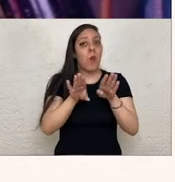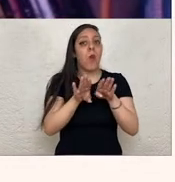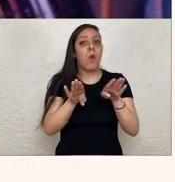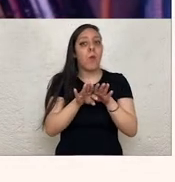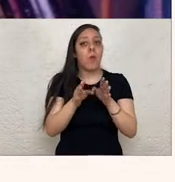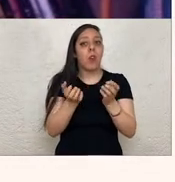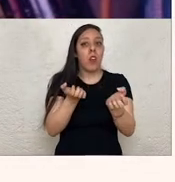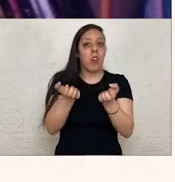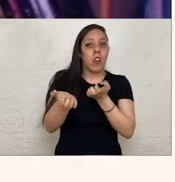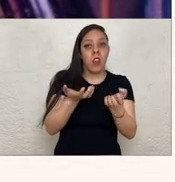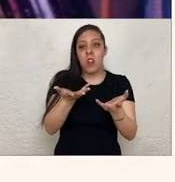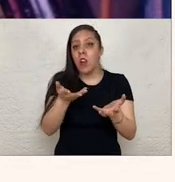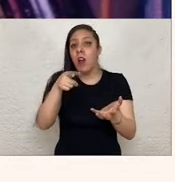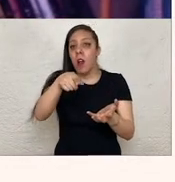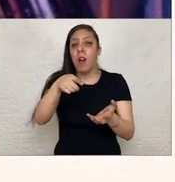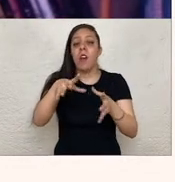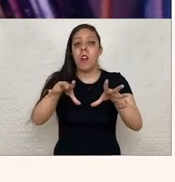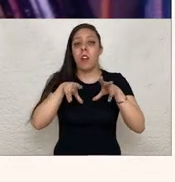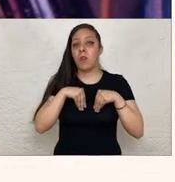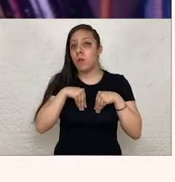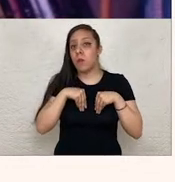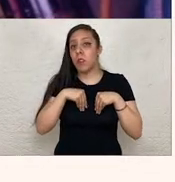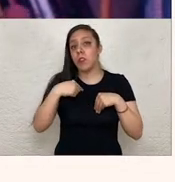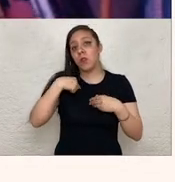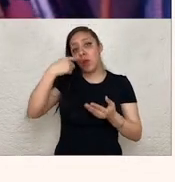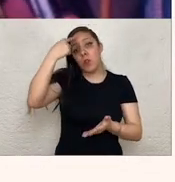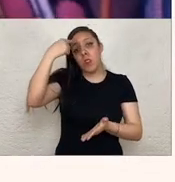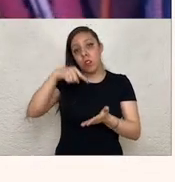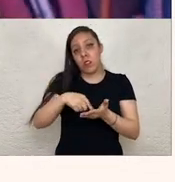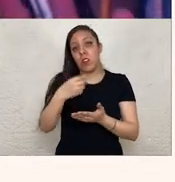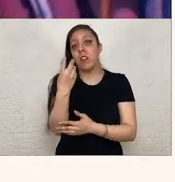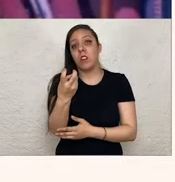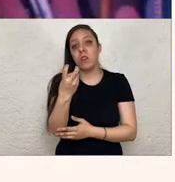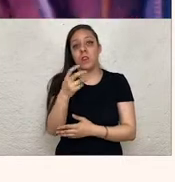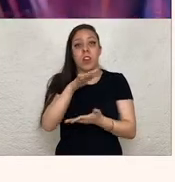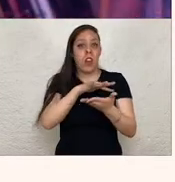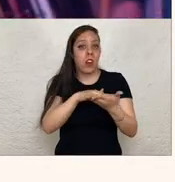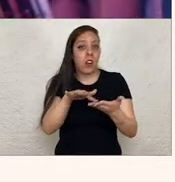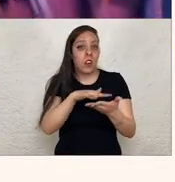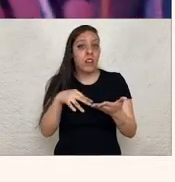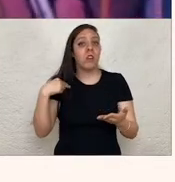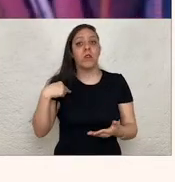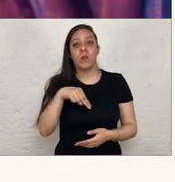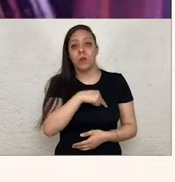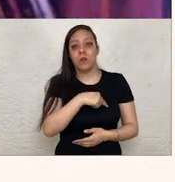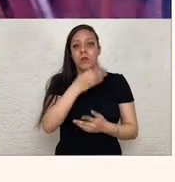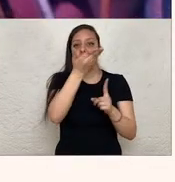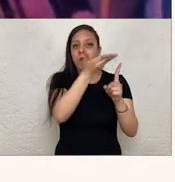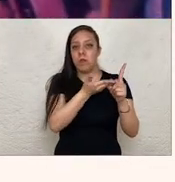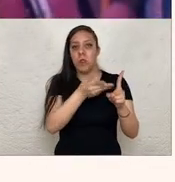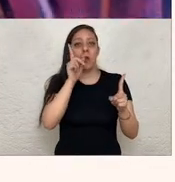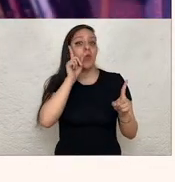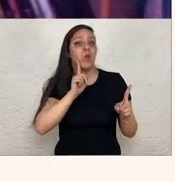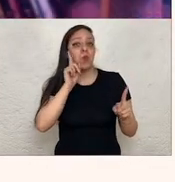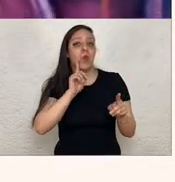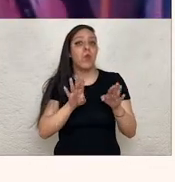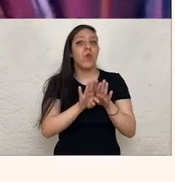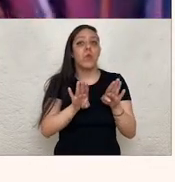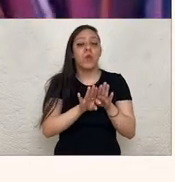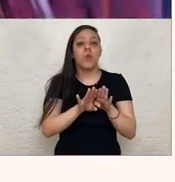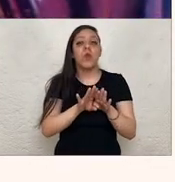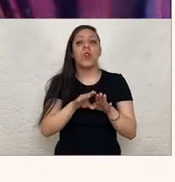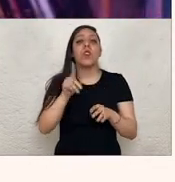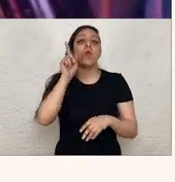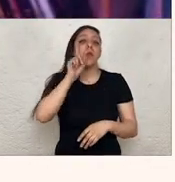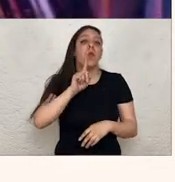un ejercicio de descolonización. A mí me parece que esta lectura que tenemos de la Malinche